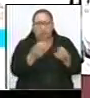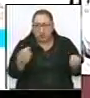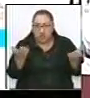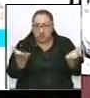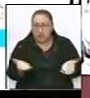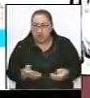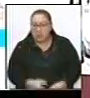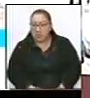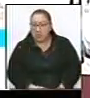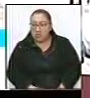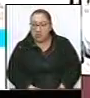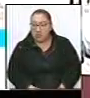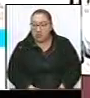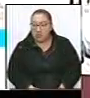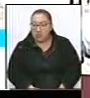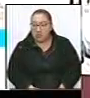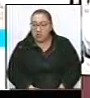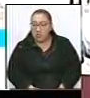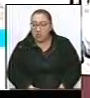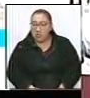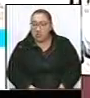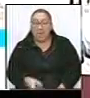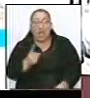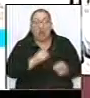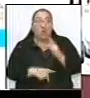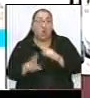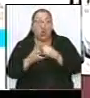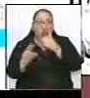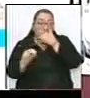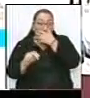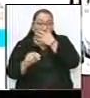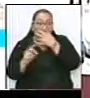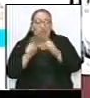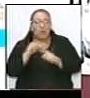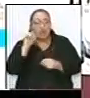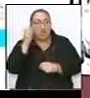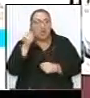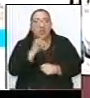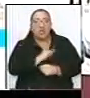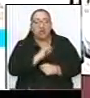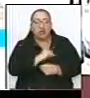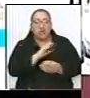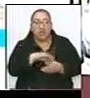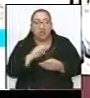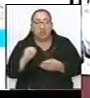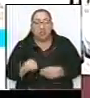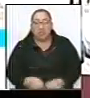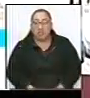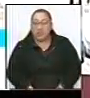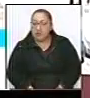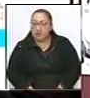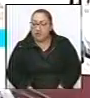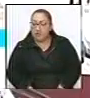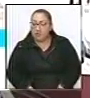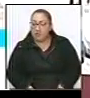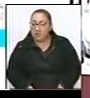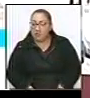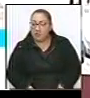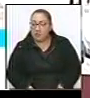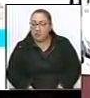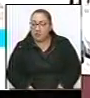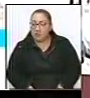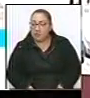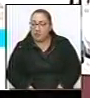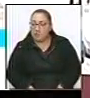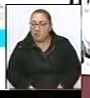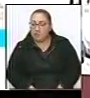estamos acá o algunos no probablemente. Y sí creemos en la institucionalidad que debe ser parte o que debe ser respetada sobre todas las cosas.